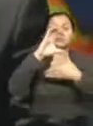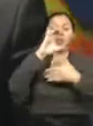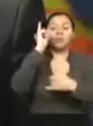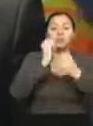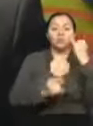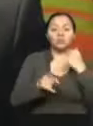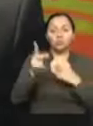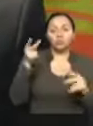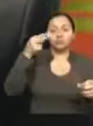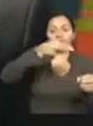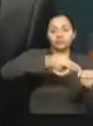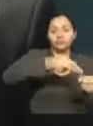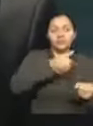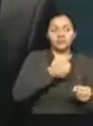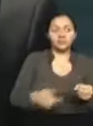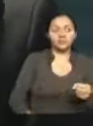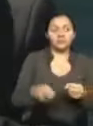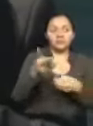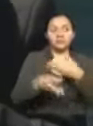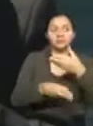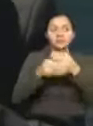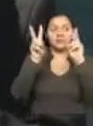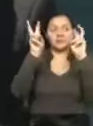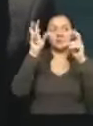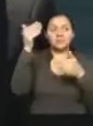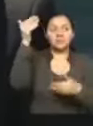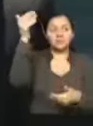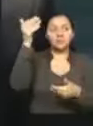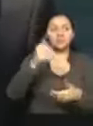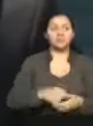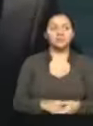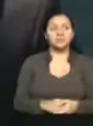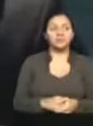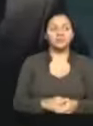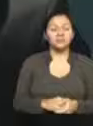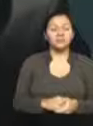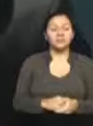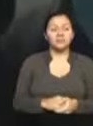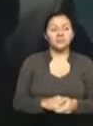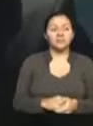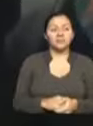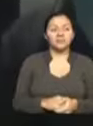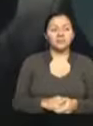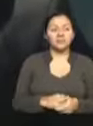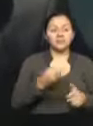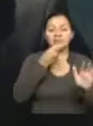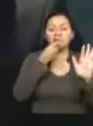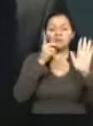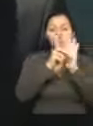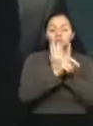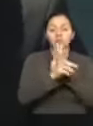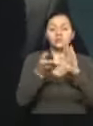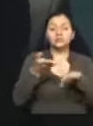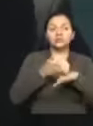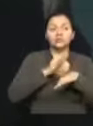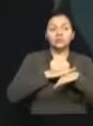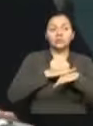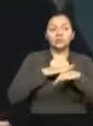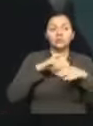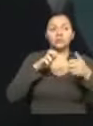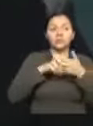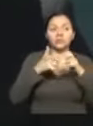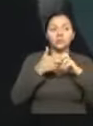otra parte, un tema más de carácter político, si es que me permite. Hay una denuncia que ha trascendido con relación a la